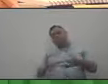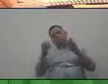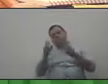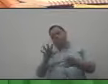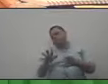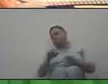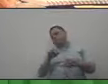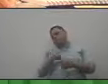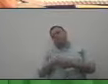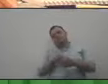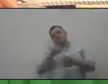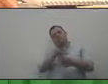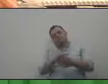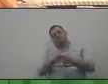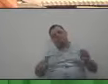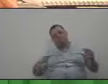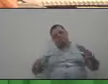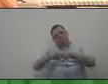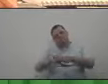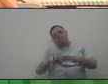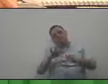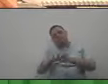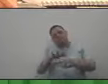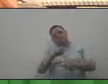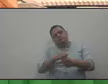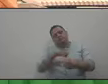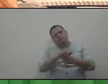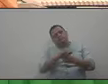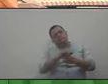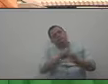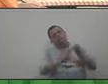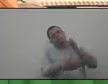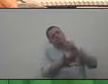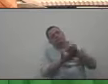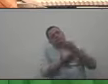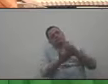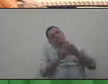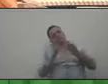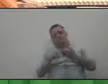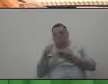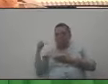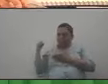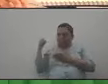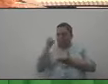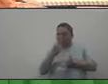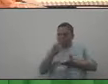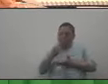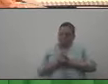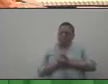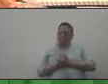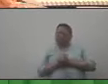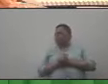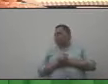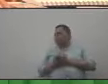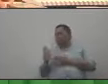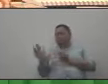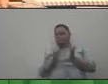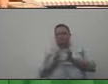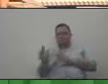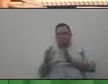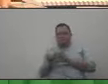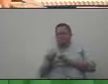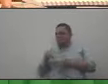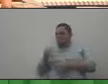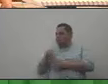red pública también que deriva y estaban pendientes de esos recursos que tenían estimados aquí en sus